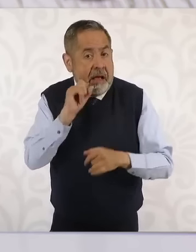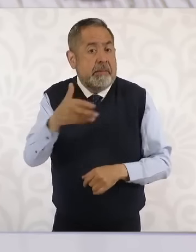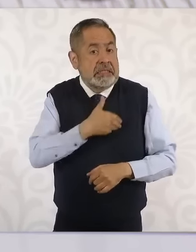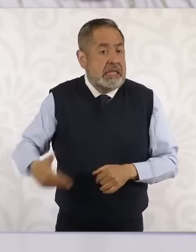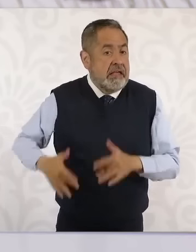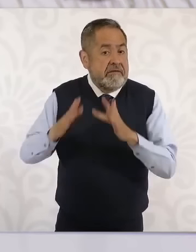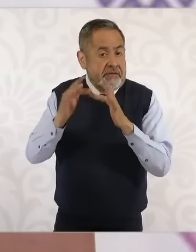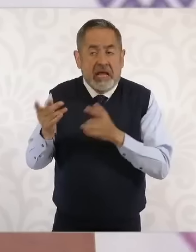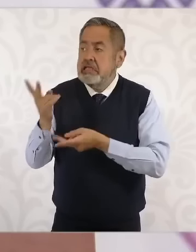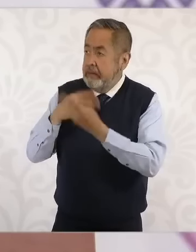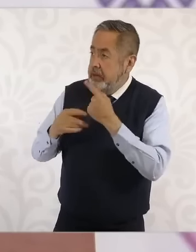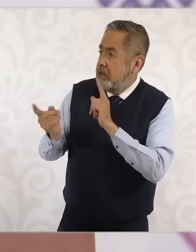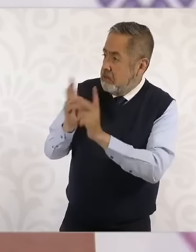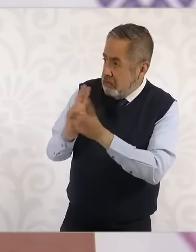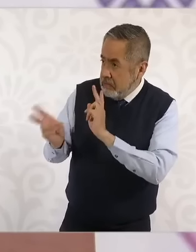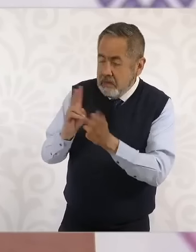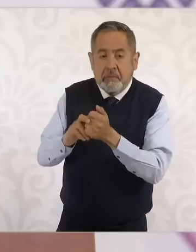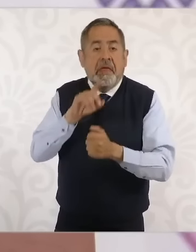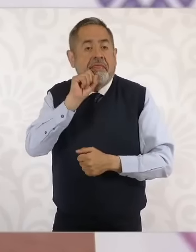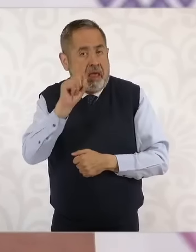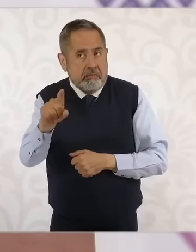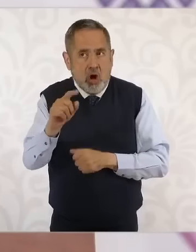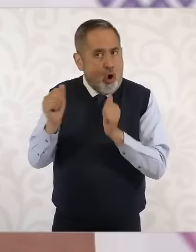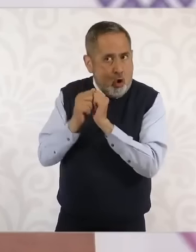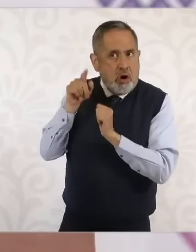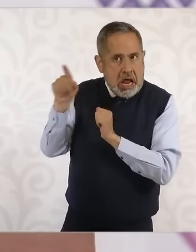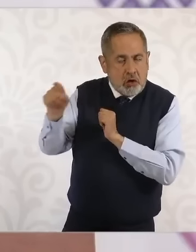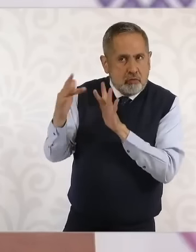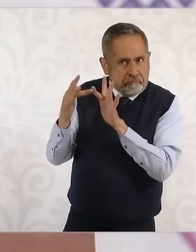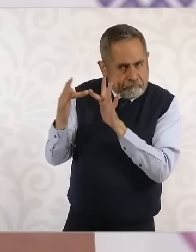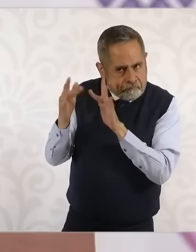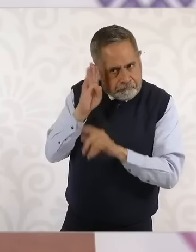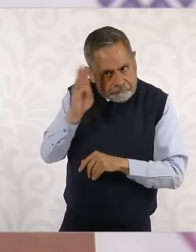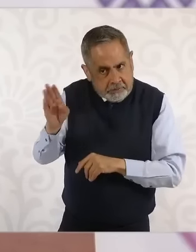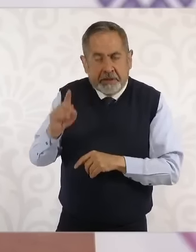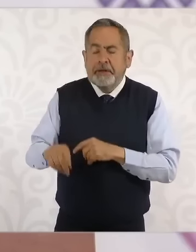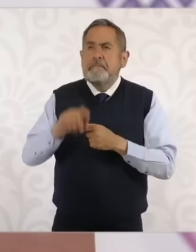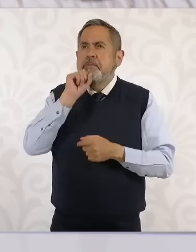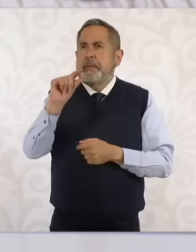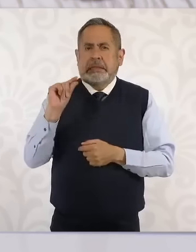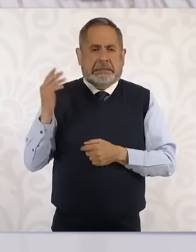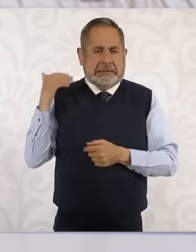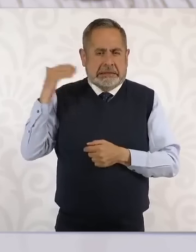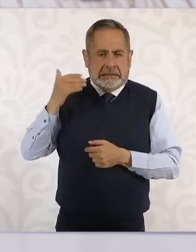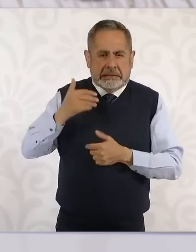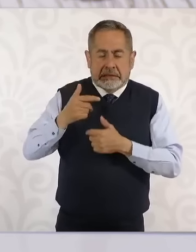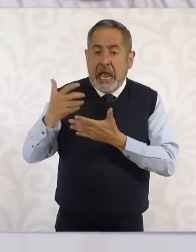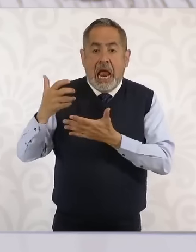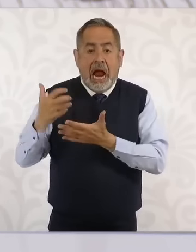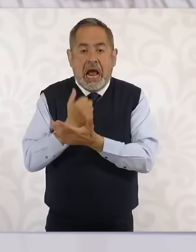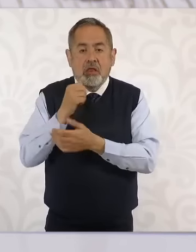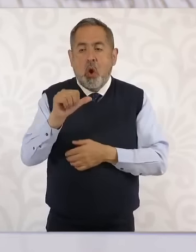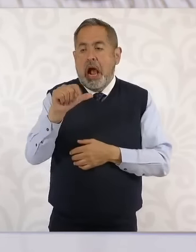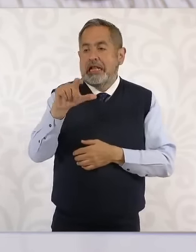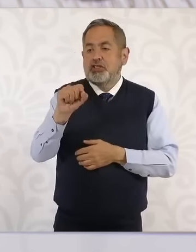Francia, también en particular con Francia. Recientemente en una licitación volvió a ganar Alstom,